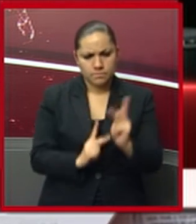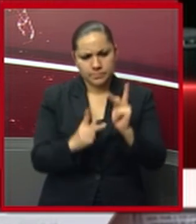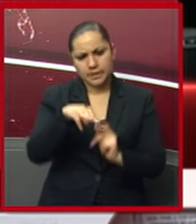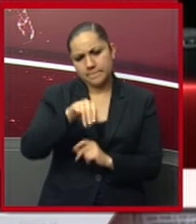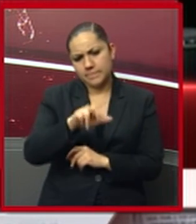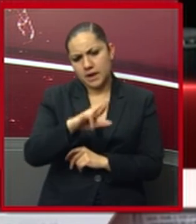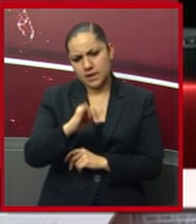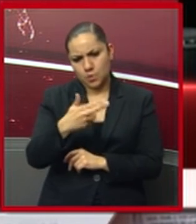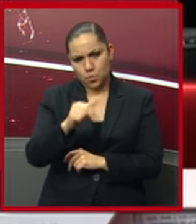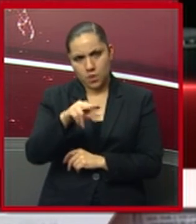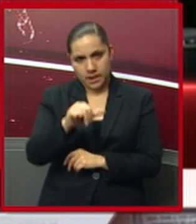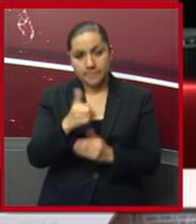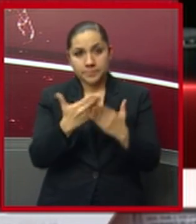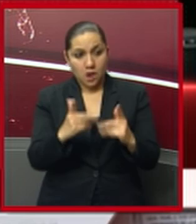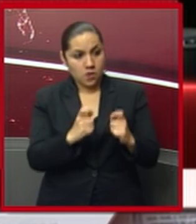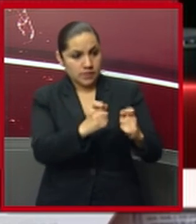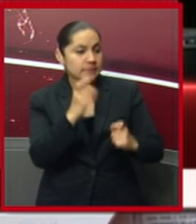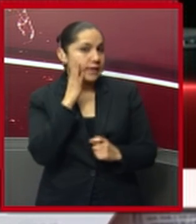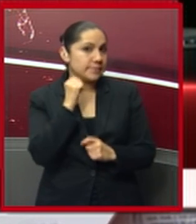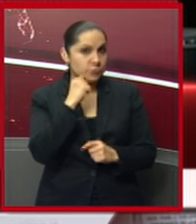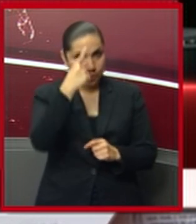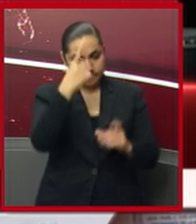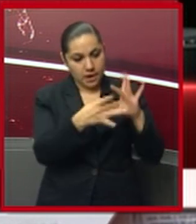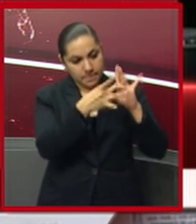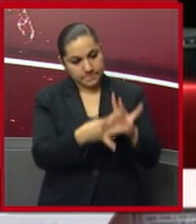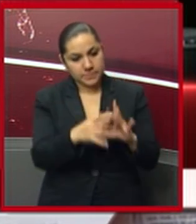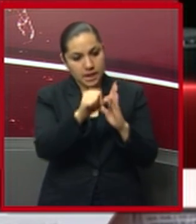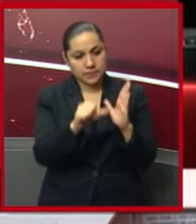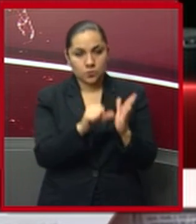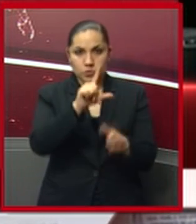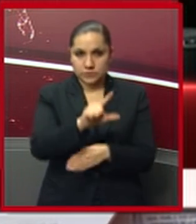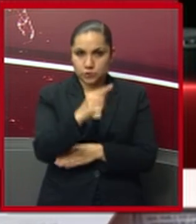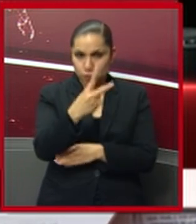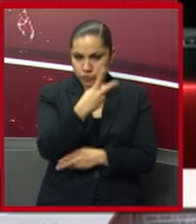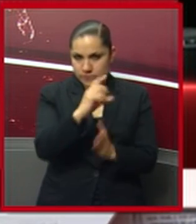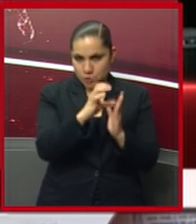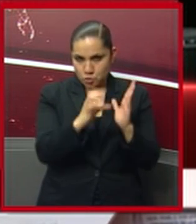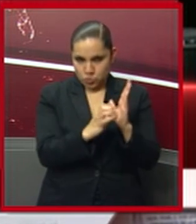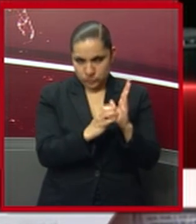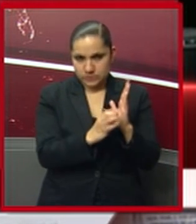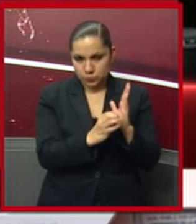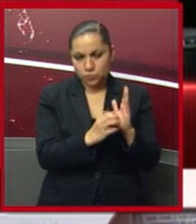Cámara de los Diputados para los efectos del artículo 72 constitucional.